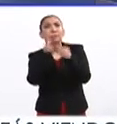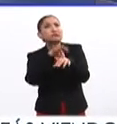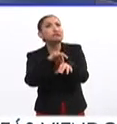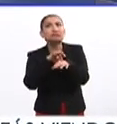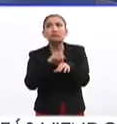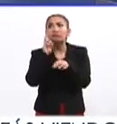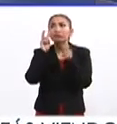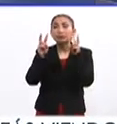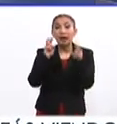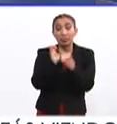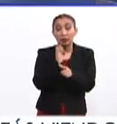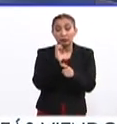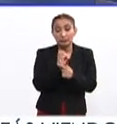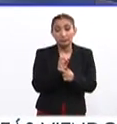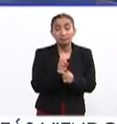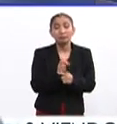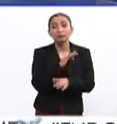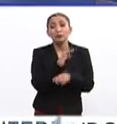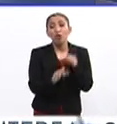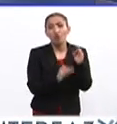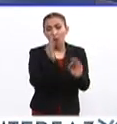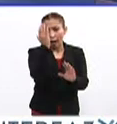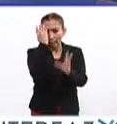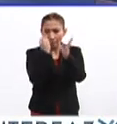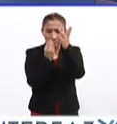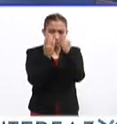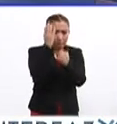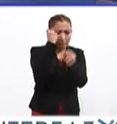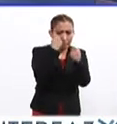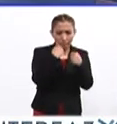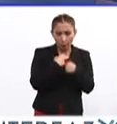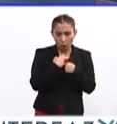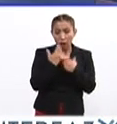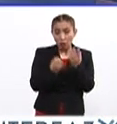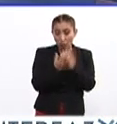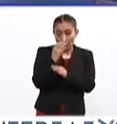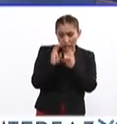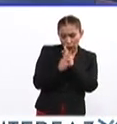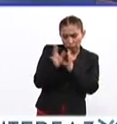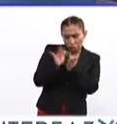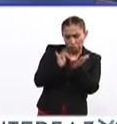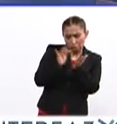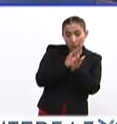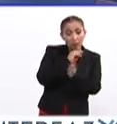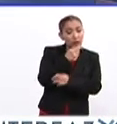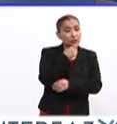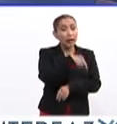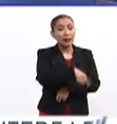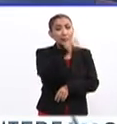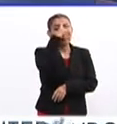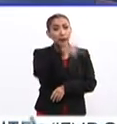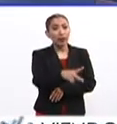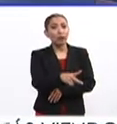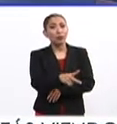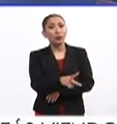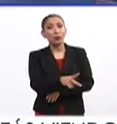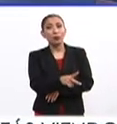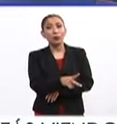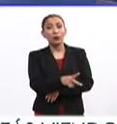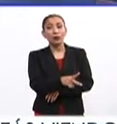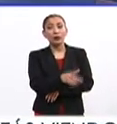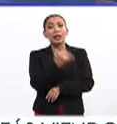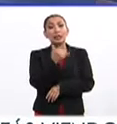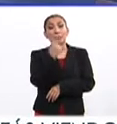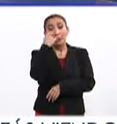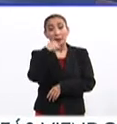realmente. Entonces, todo ese conocimiento que adquirí y nuevas herramientas las pude aplicar aquí en México